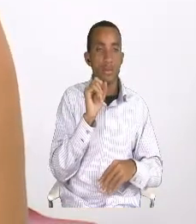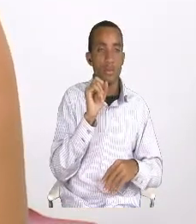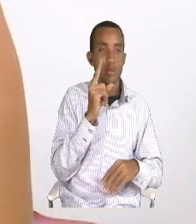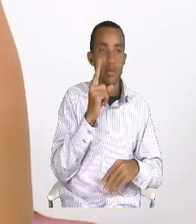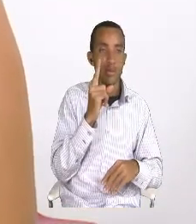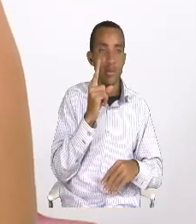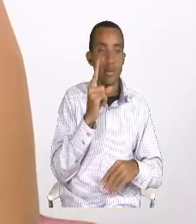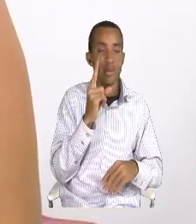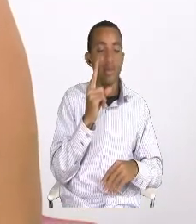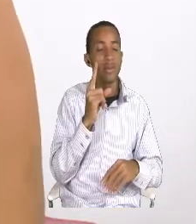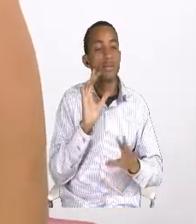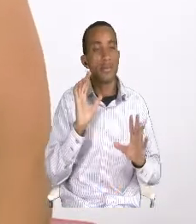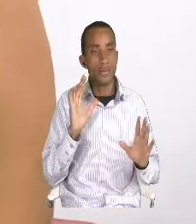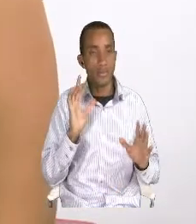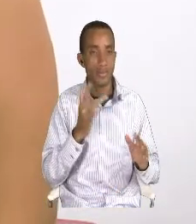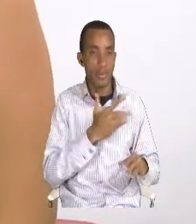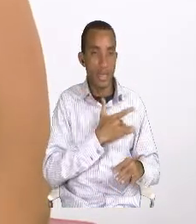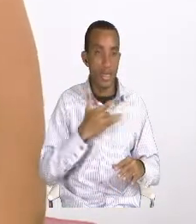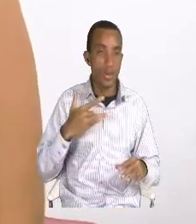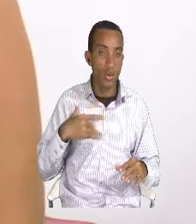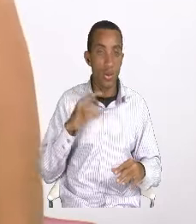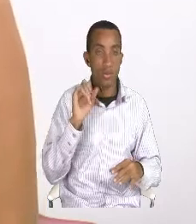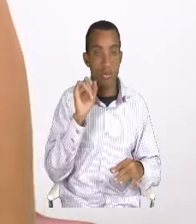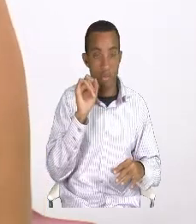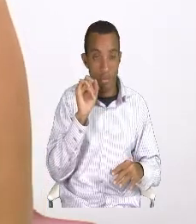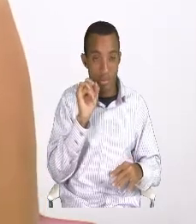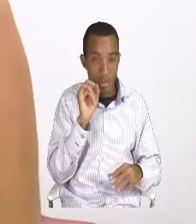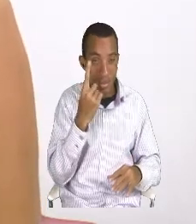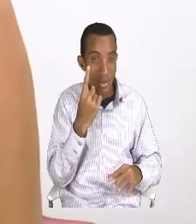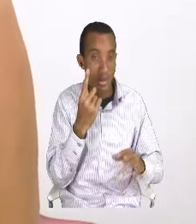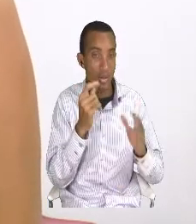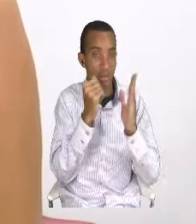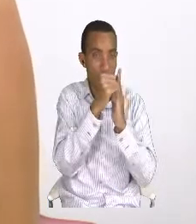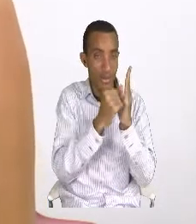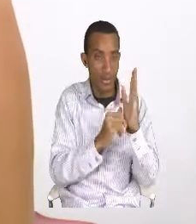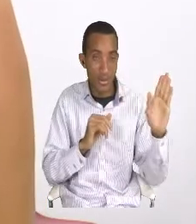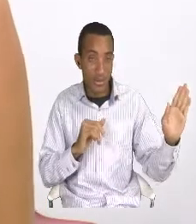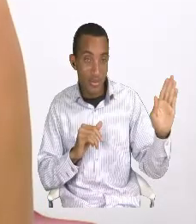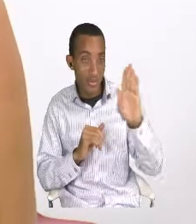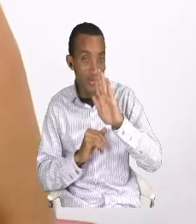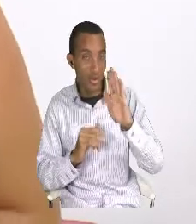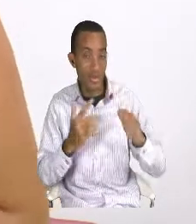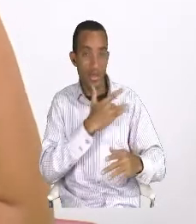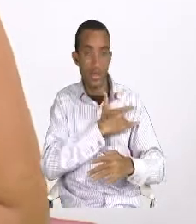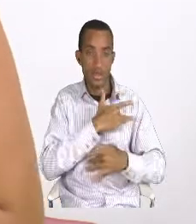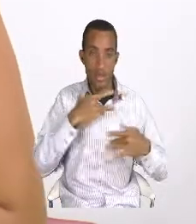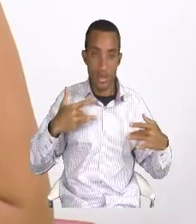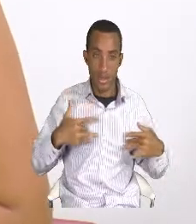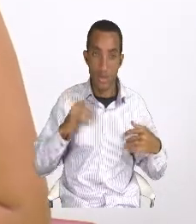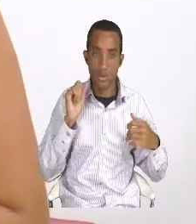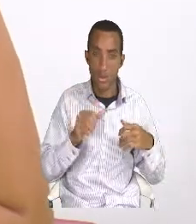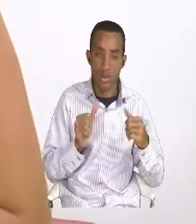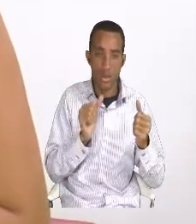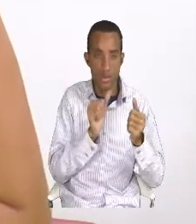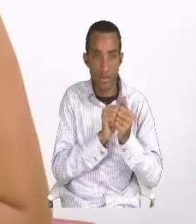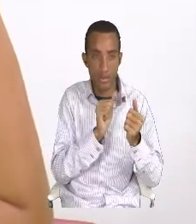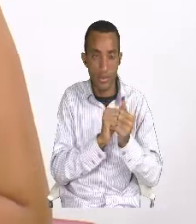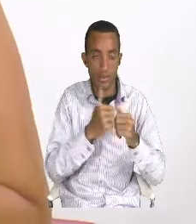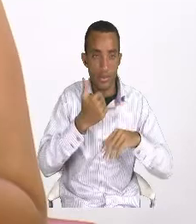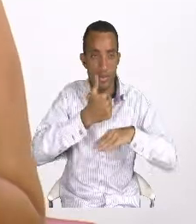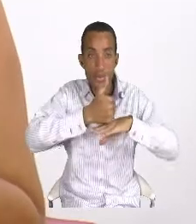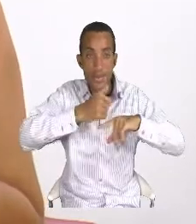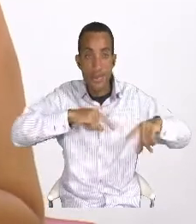través de Enlace Televisión ya se está empezando a emitir precisamente por nuestro canal televisivo. Y los invitamos para que acompañen a nuestra querida directora